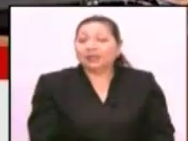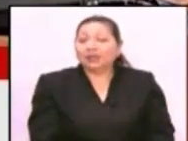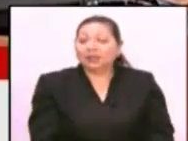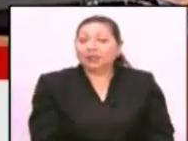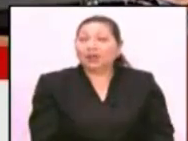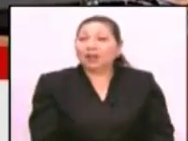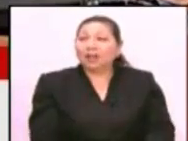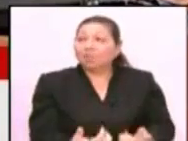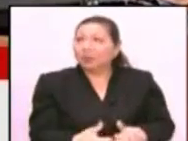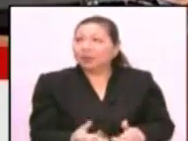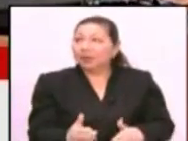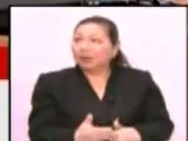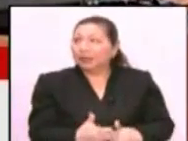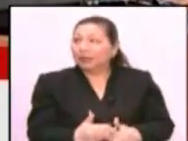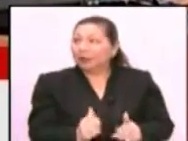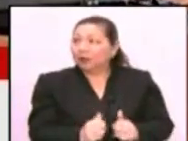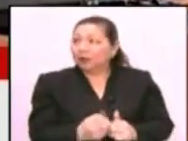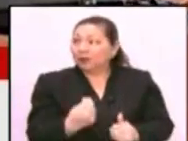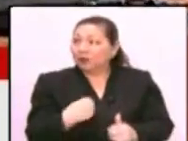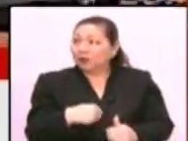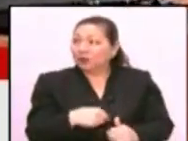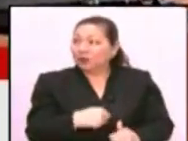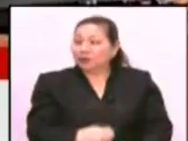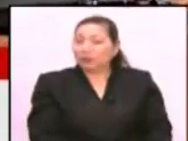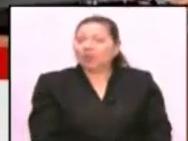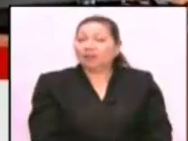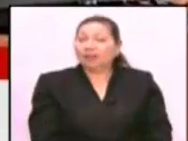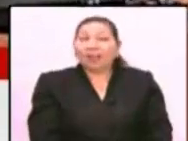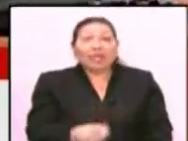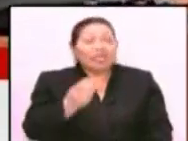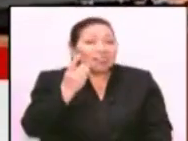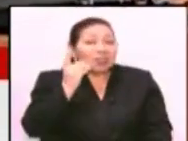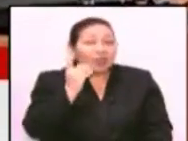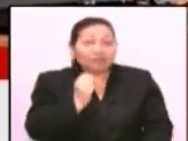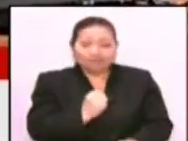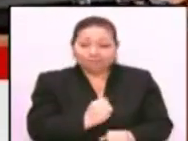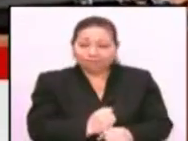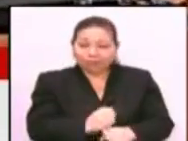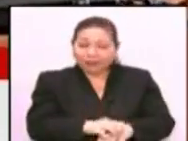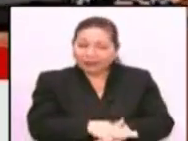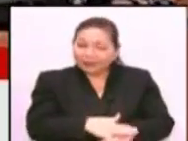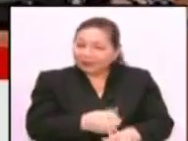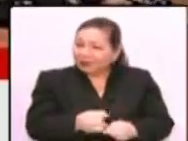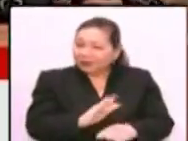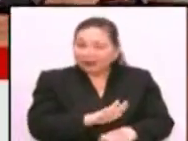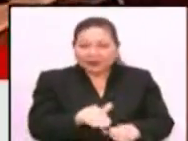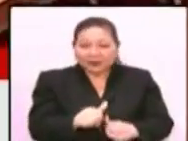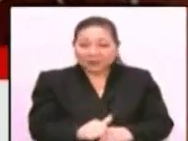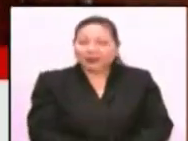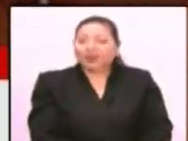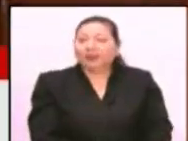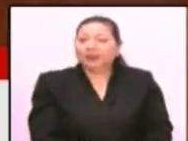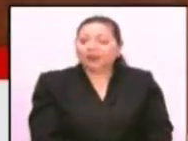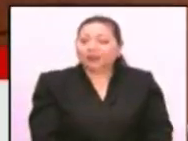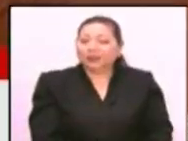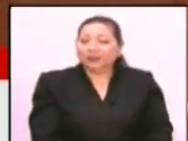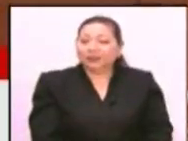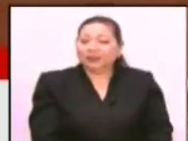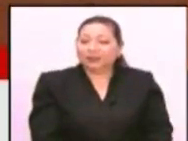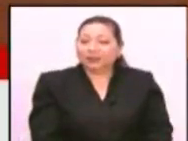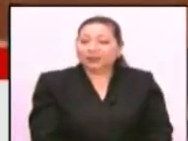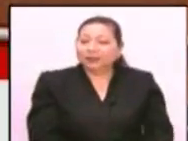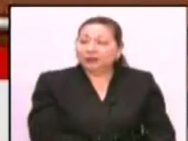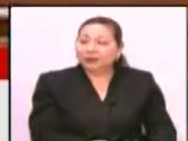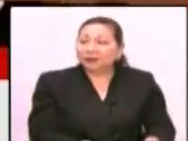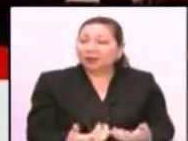547 empresas que han participado con nosotros en estos desayunos de trabajo, explicándoles toda la metodología,